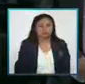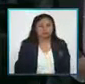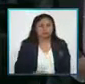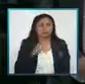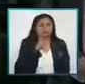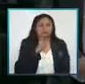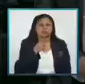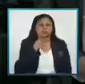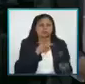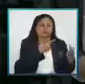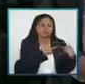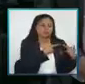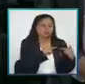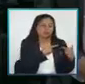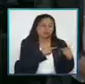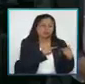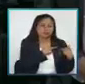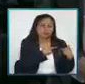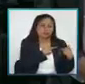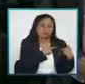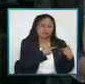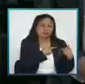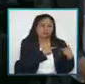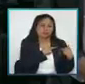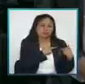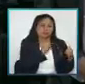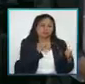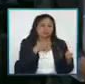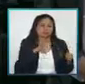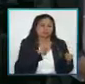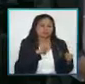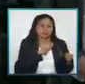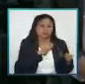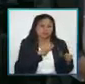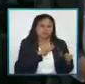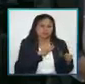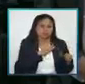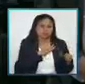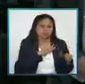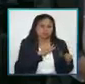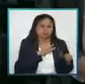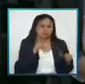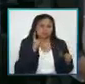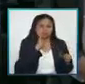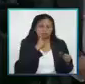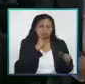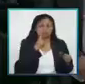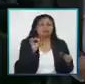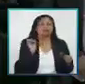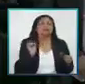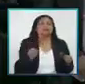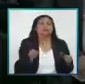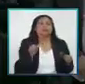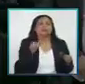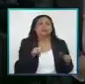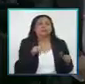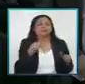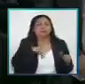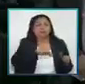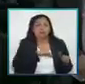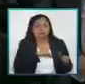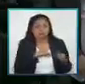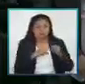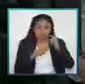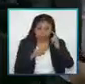Una gran responsabilidad que va a tener el jefe o jefa de este